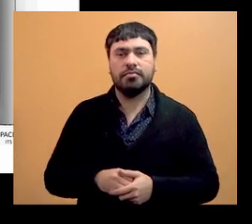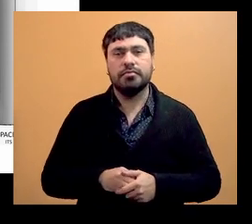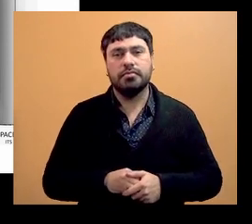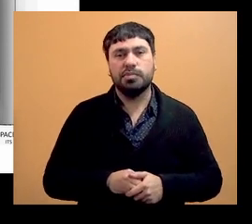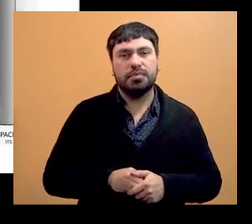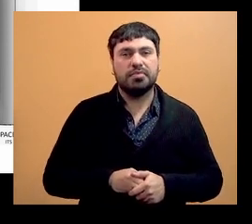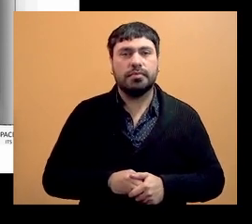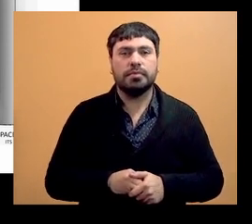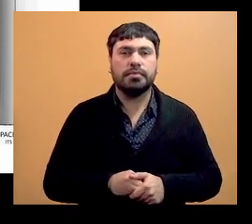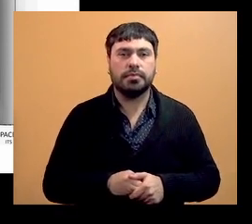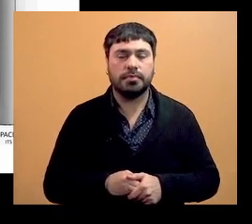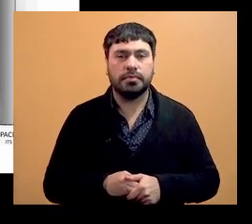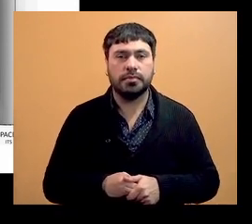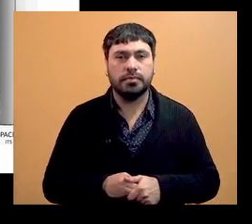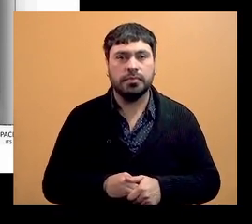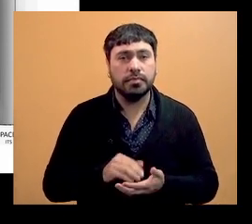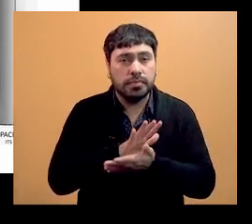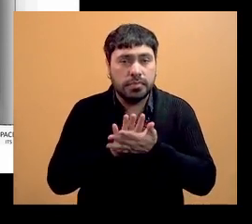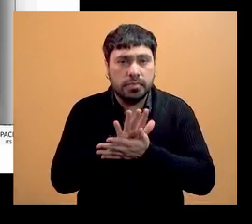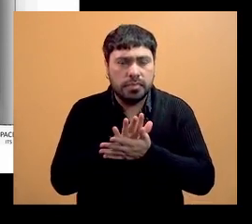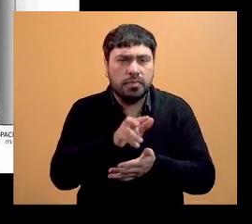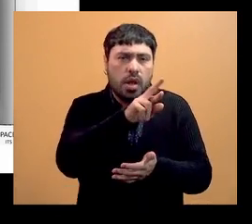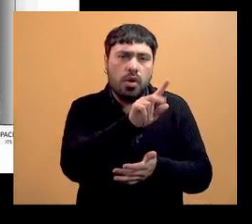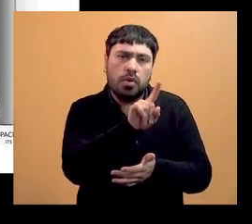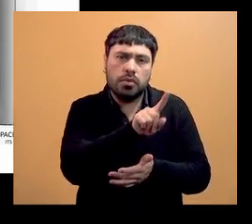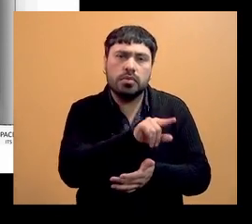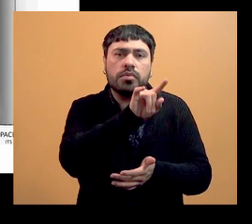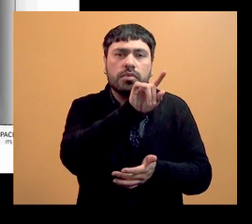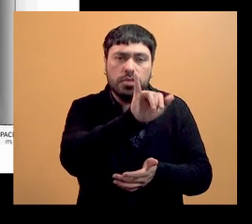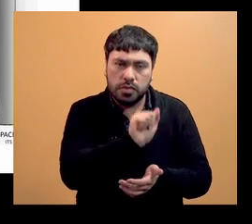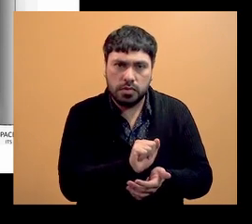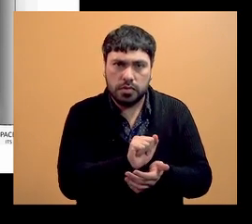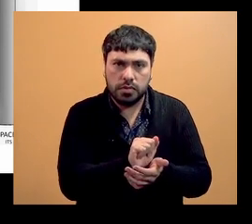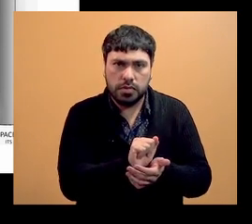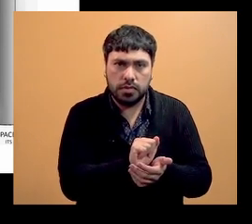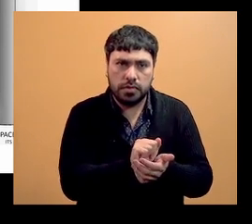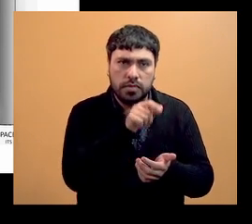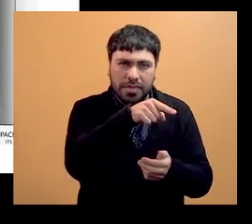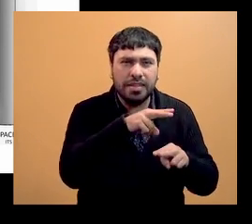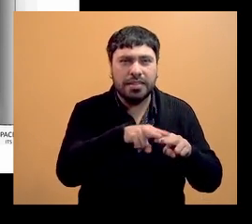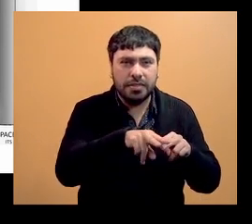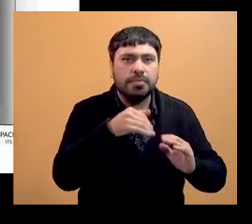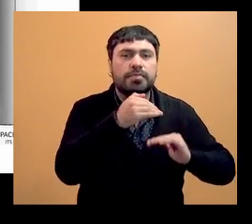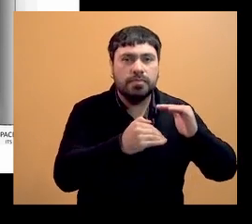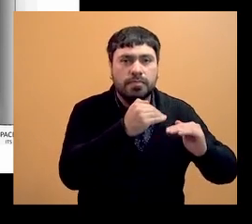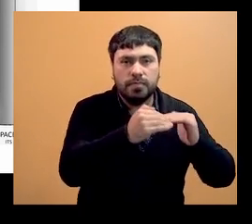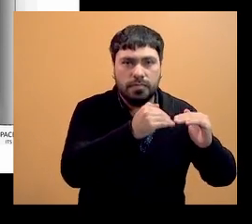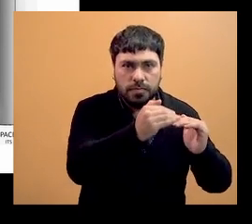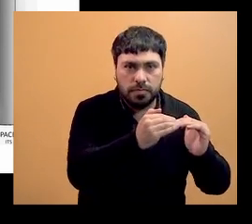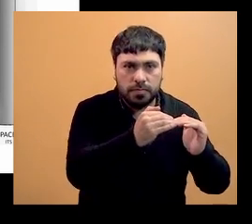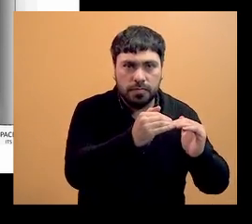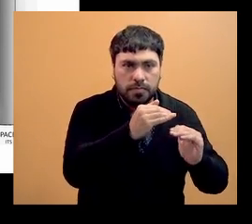en servicio en Rusia y que lleva tripulantes a la Estación